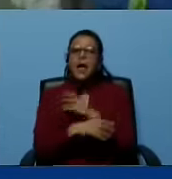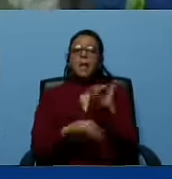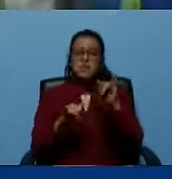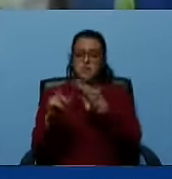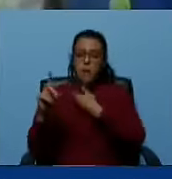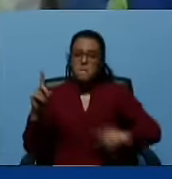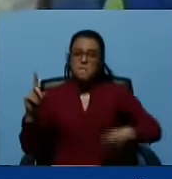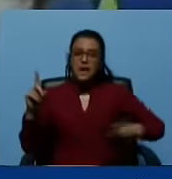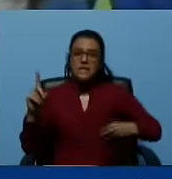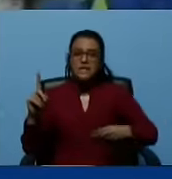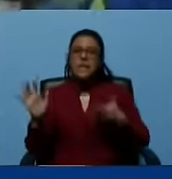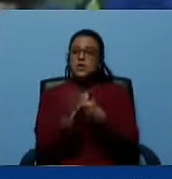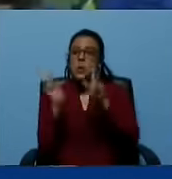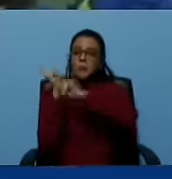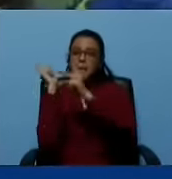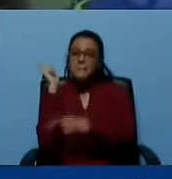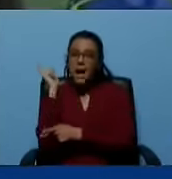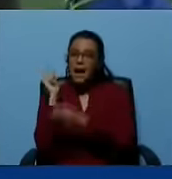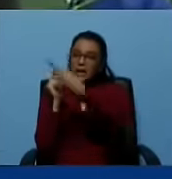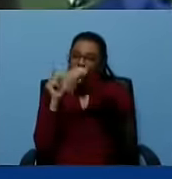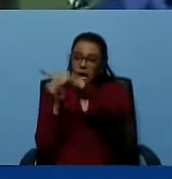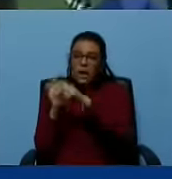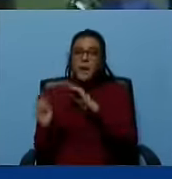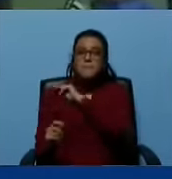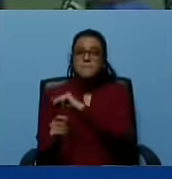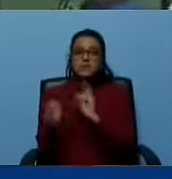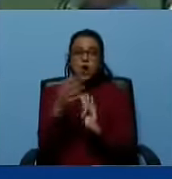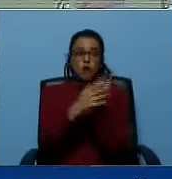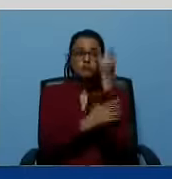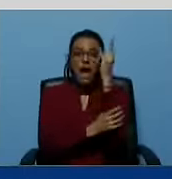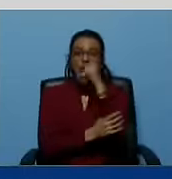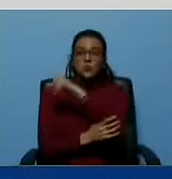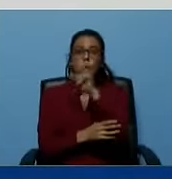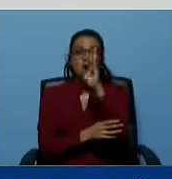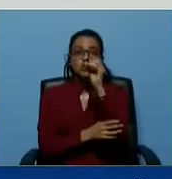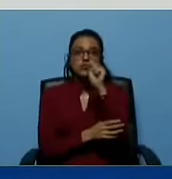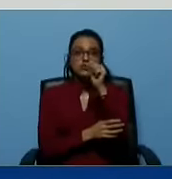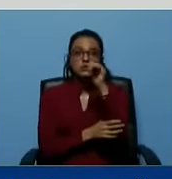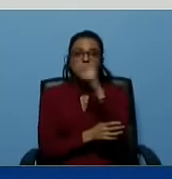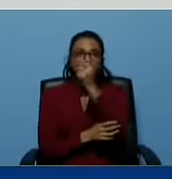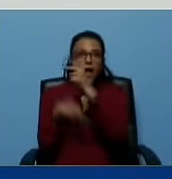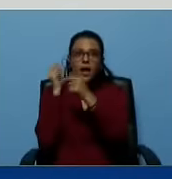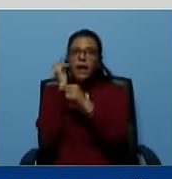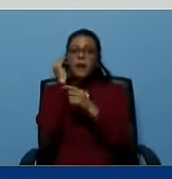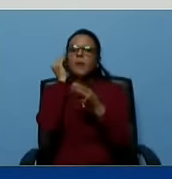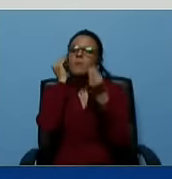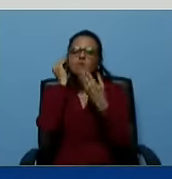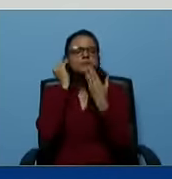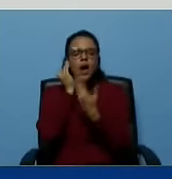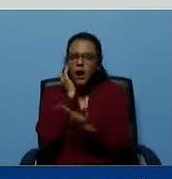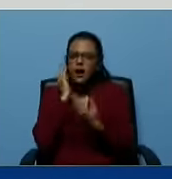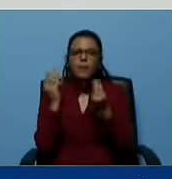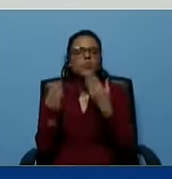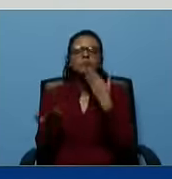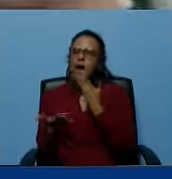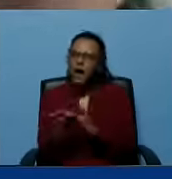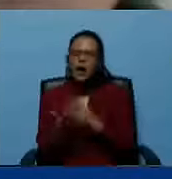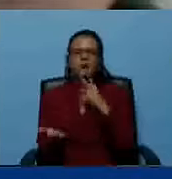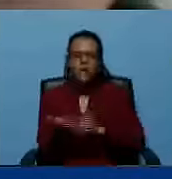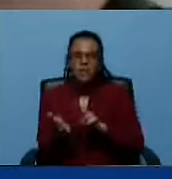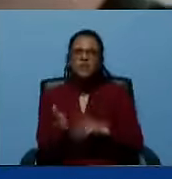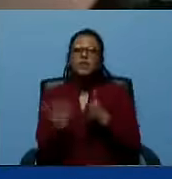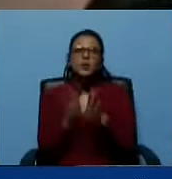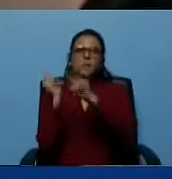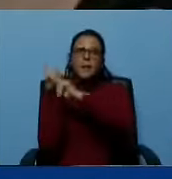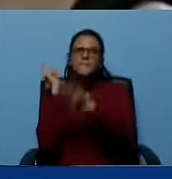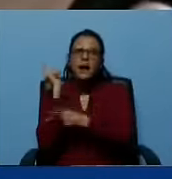de Imparques y presidenta de la Misión Árbol, Rosa Inés Chávez. Rosa Inés, está muy bello este parque. Y todo